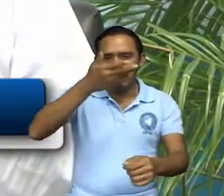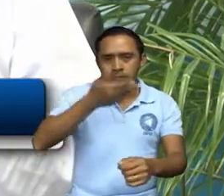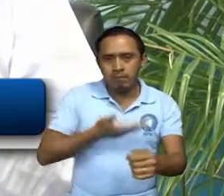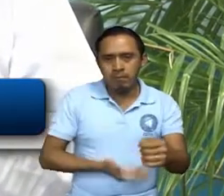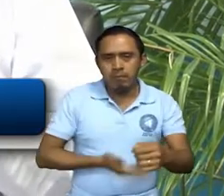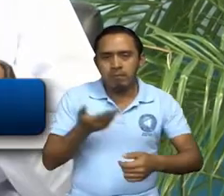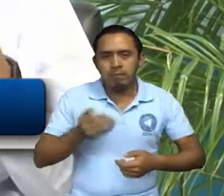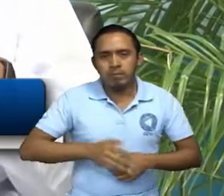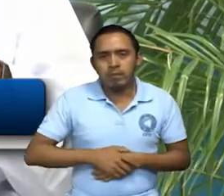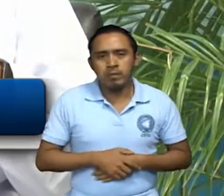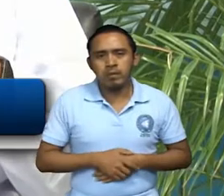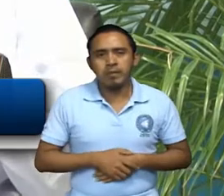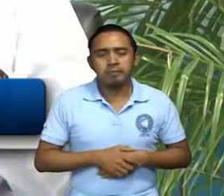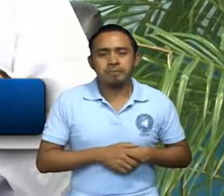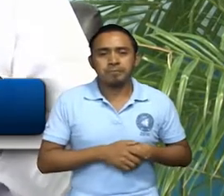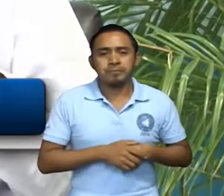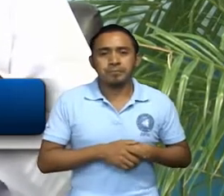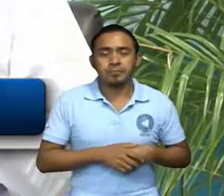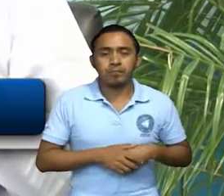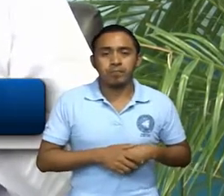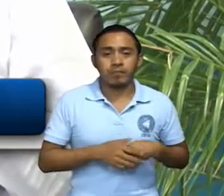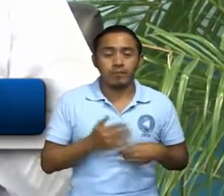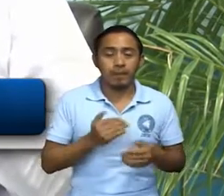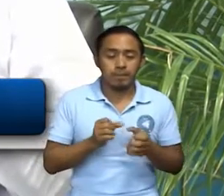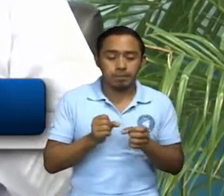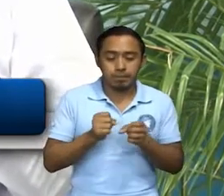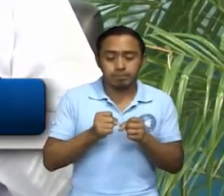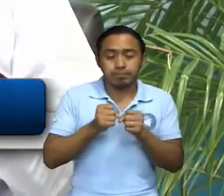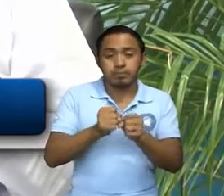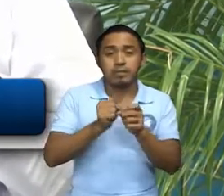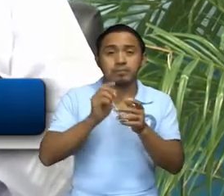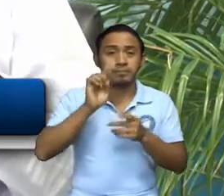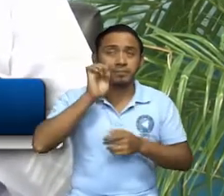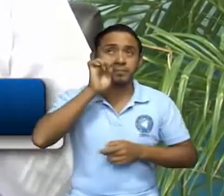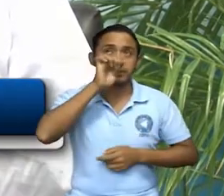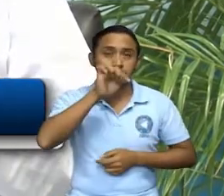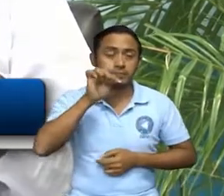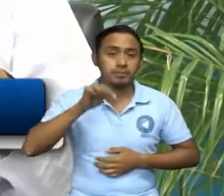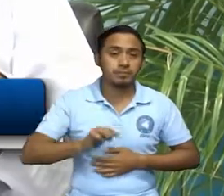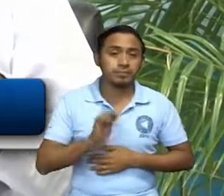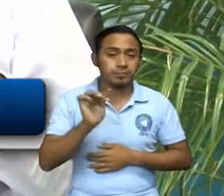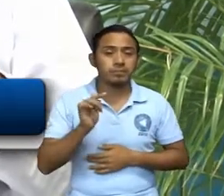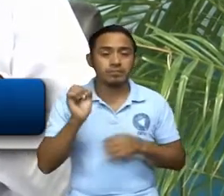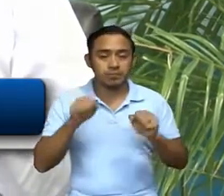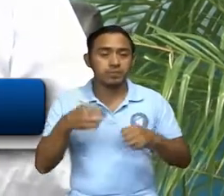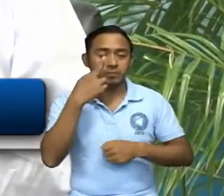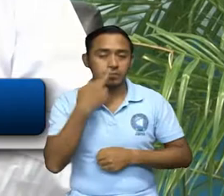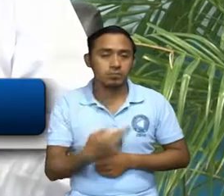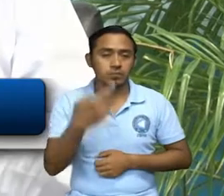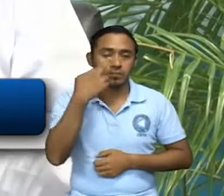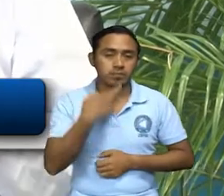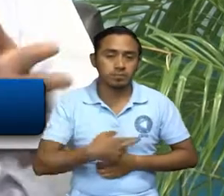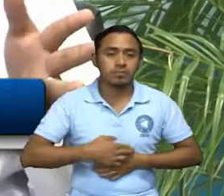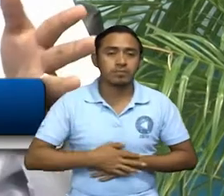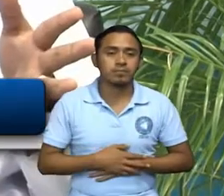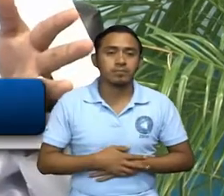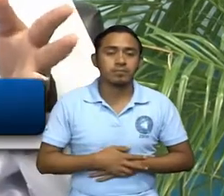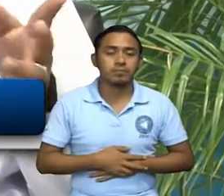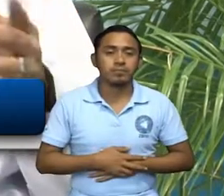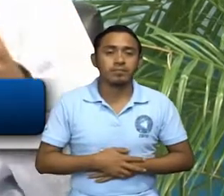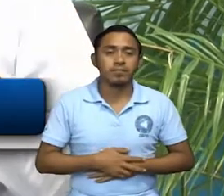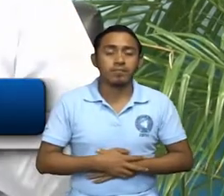que pueden tener mayor presión de los vasos sanguíneos de la cara posterior y causar el sangrado. En la cara